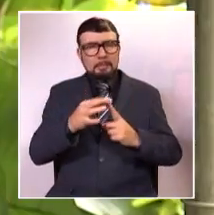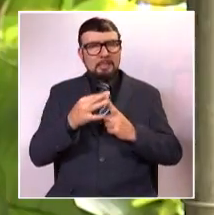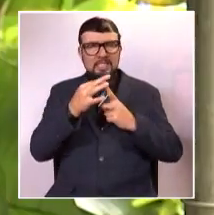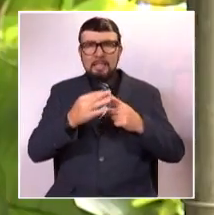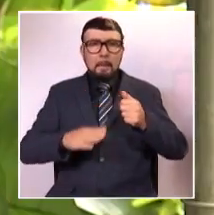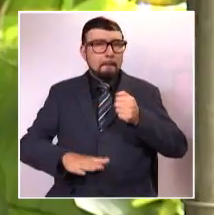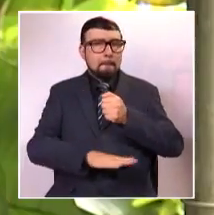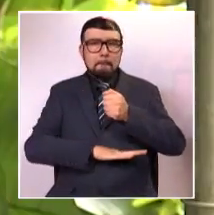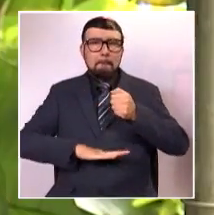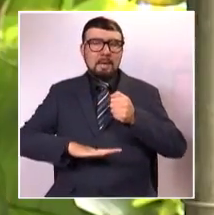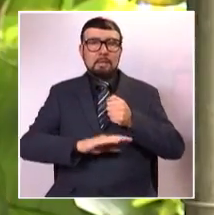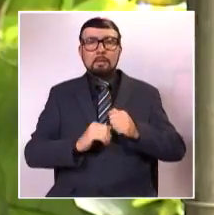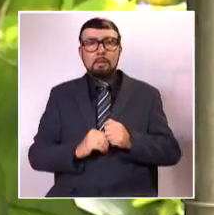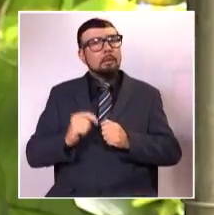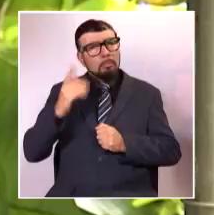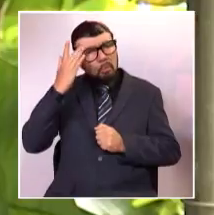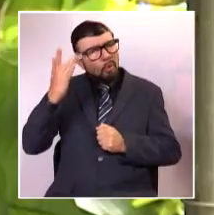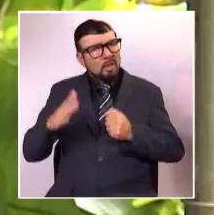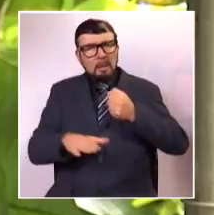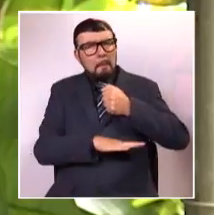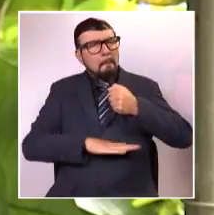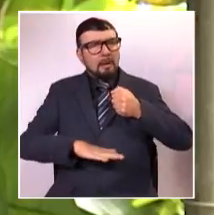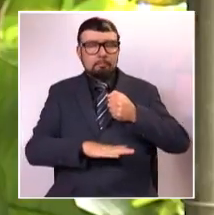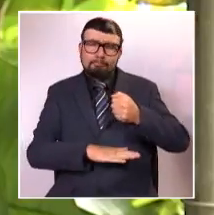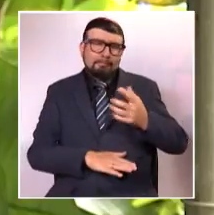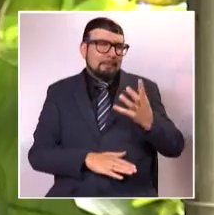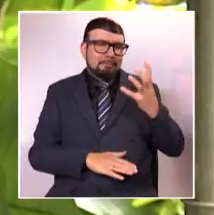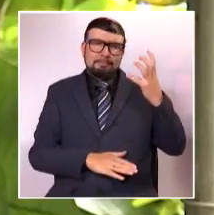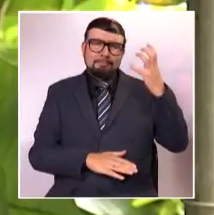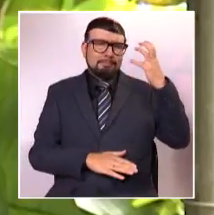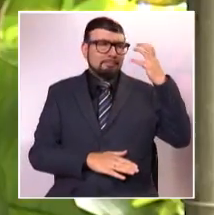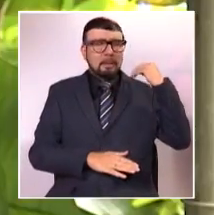porque está desde siempre y ha sido el